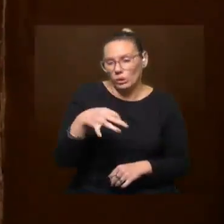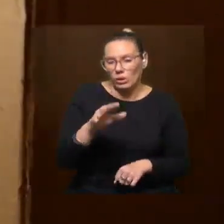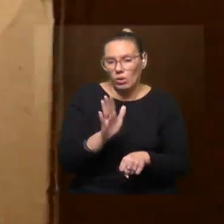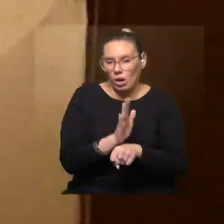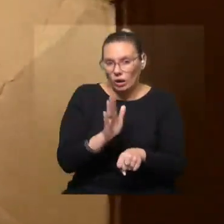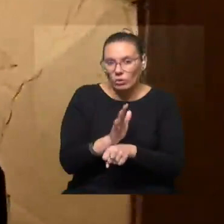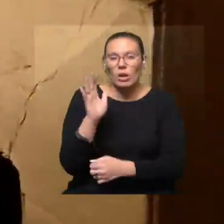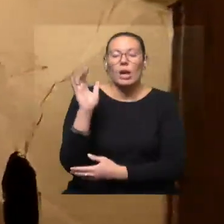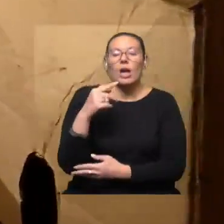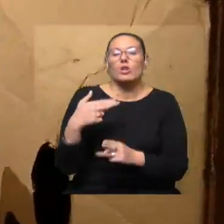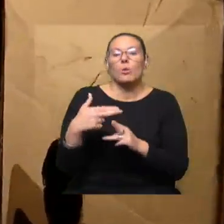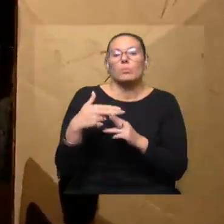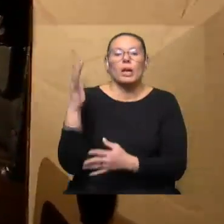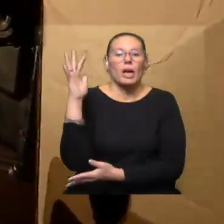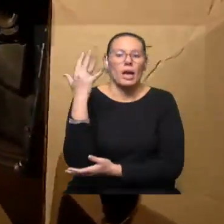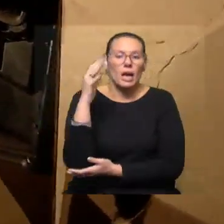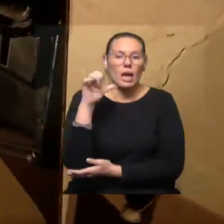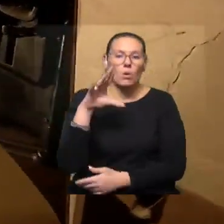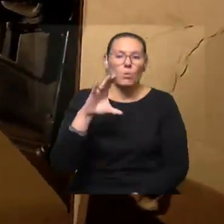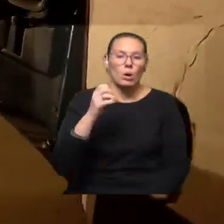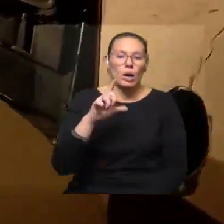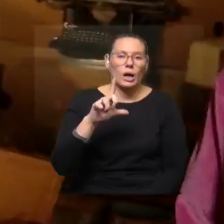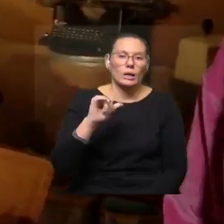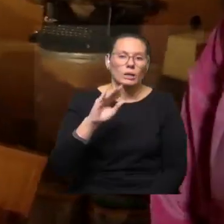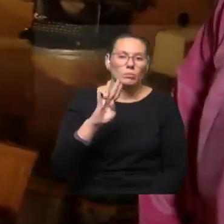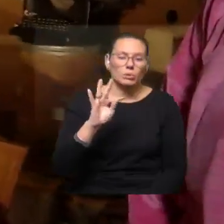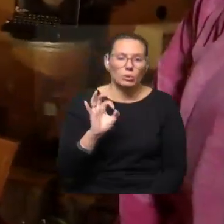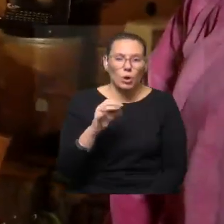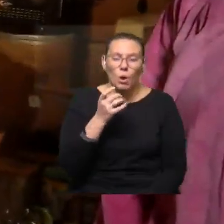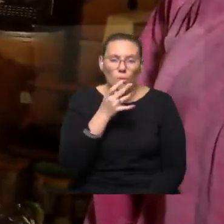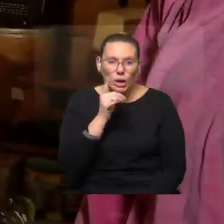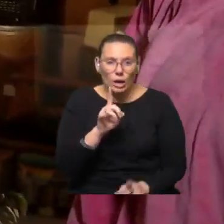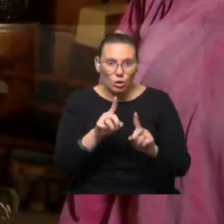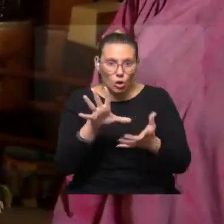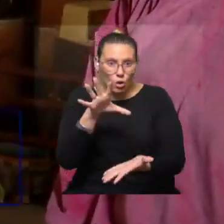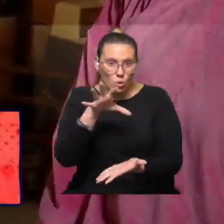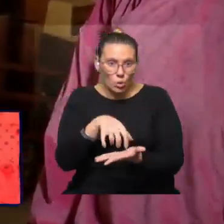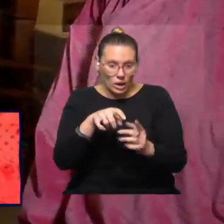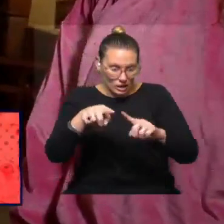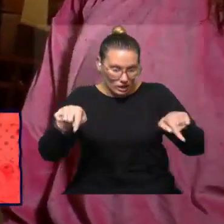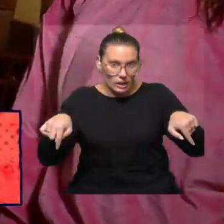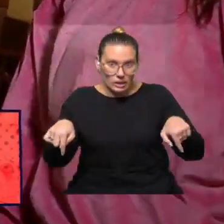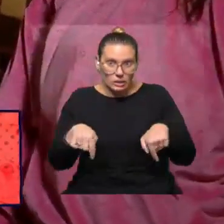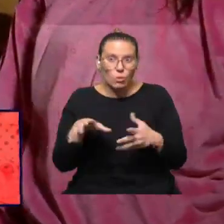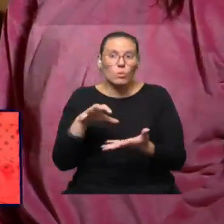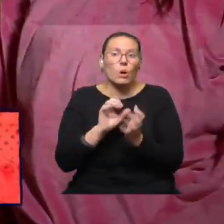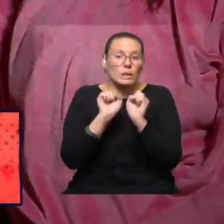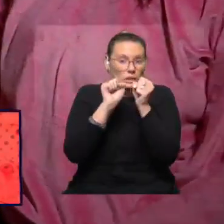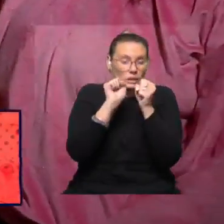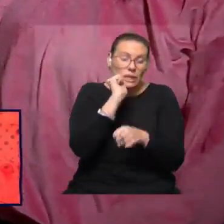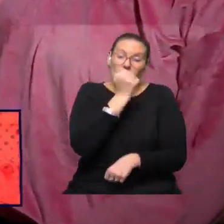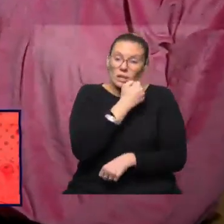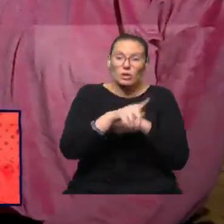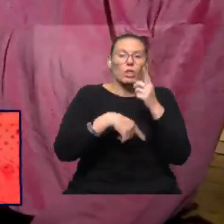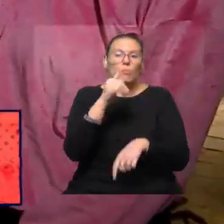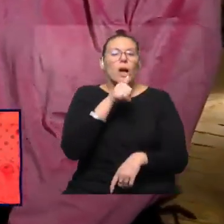Eucalipto blanco así que para eso estoy en la locación que es mismo el escenario es una locación secreta que después le vamos a comentar